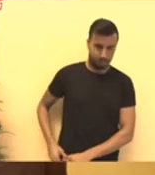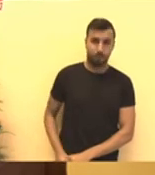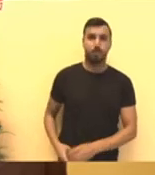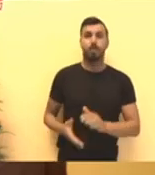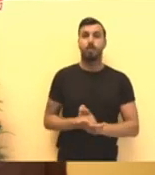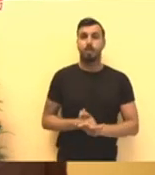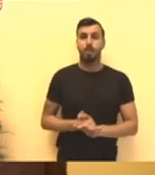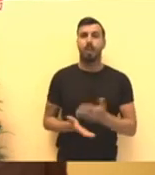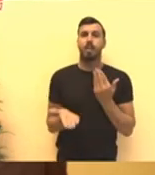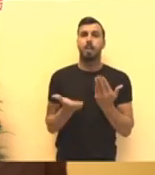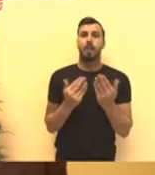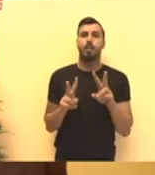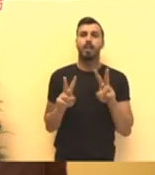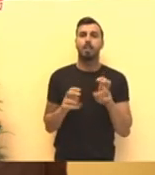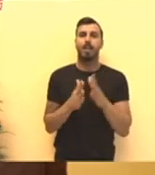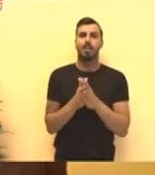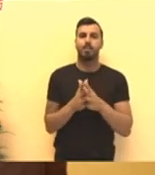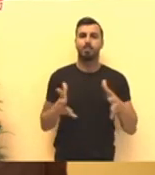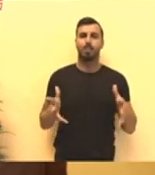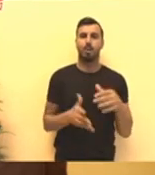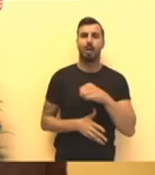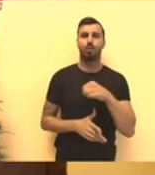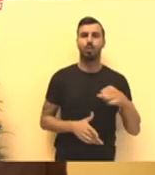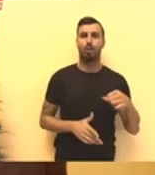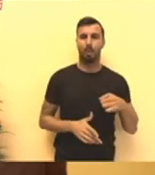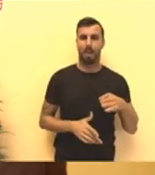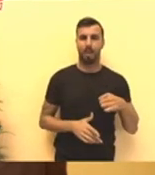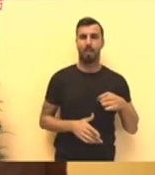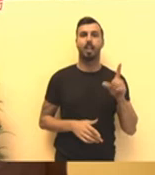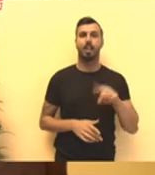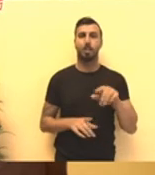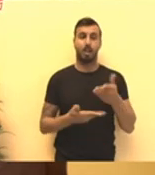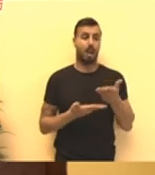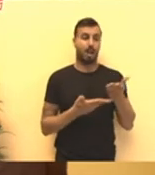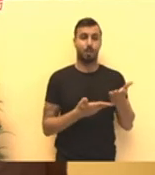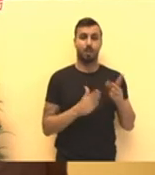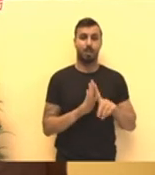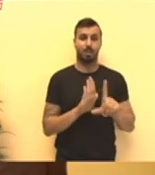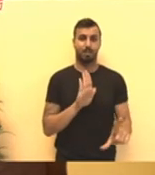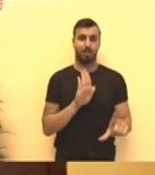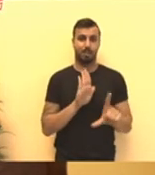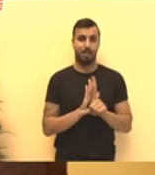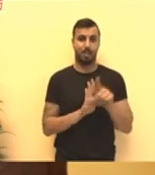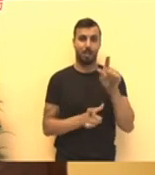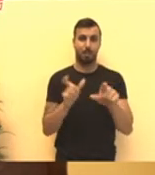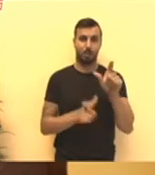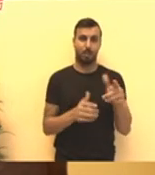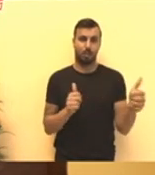hablar sobre la Ley de Promoción de la Autonomía Personal y Atención a las Personas en Situación de Dependencia, mal llamada Ley de